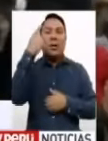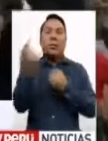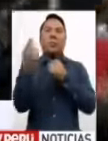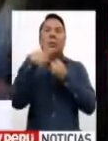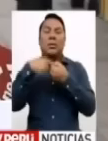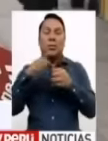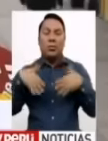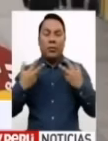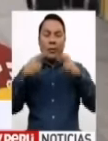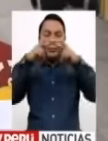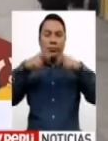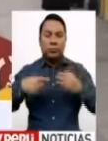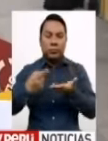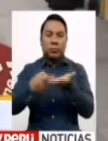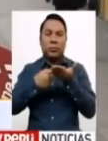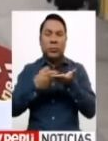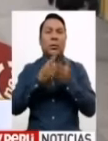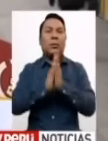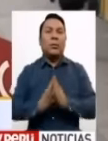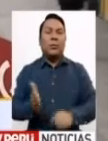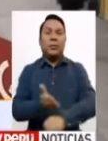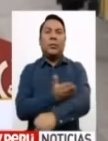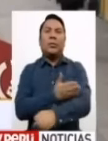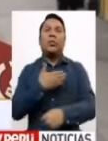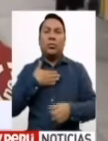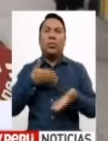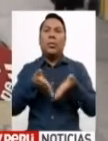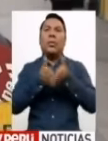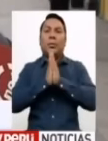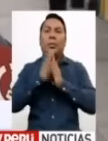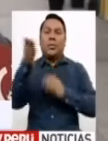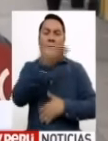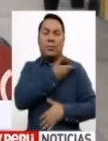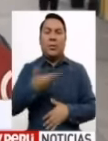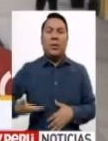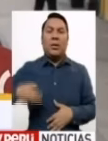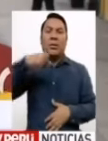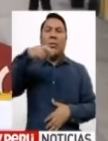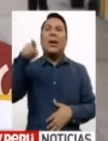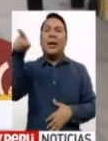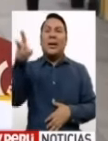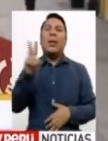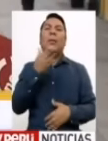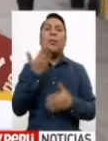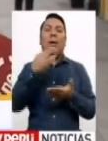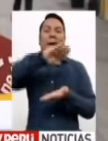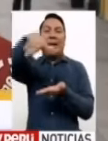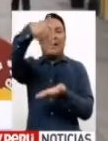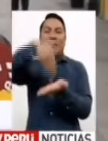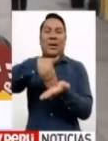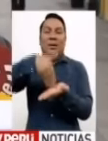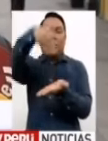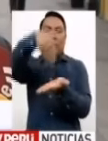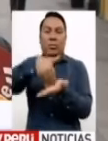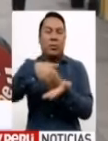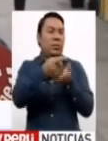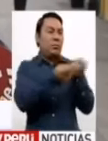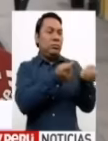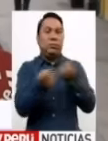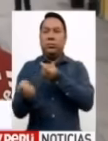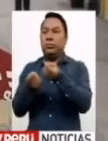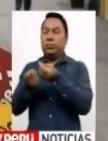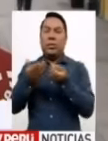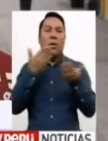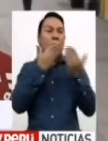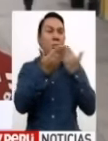país. Solicitamos al presidente Kuczynski que se ponga al frente, que evalúe la posibilidad de ponerse al frente de una gran